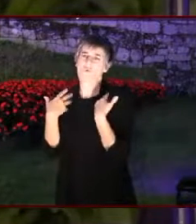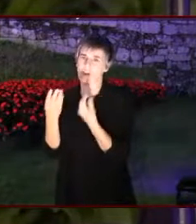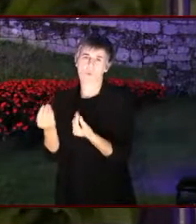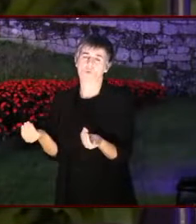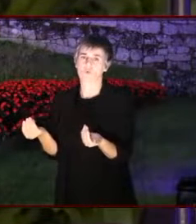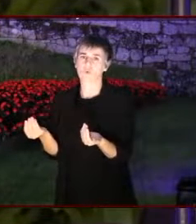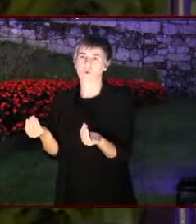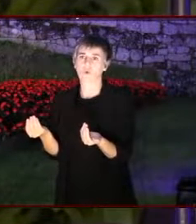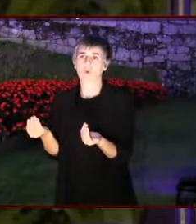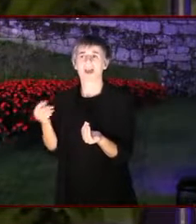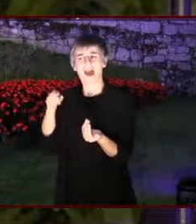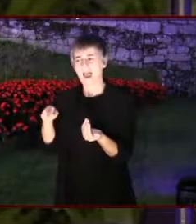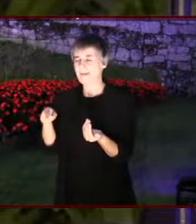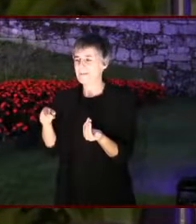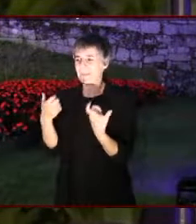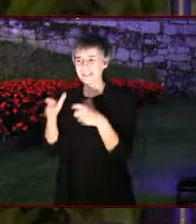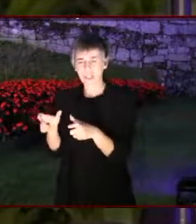sector